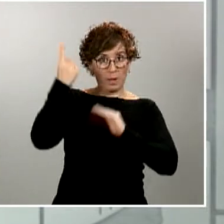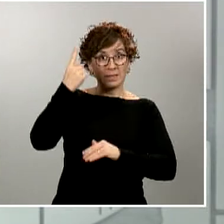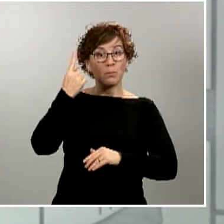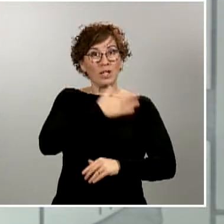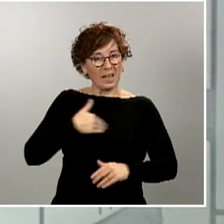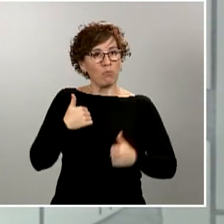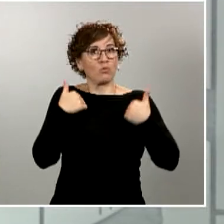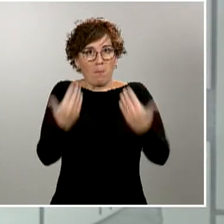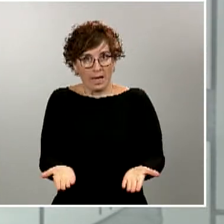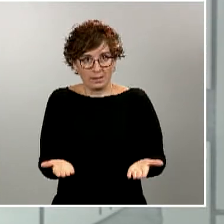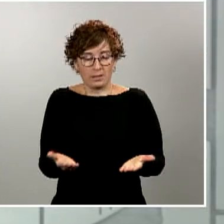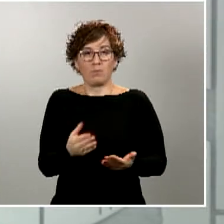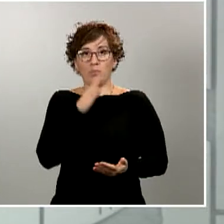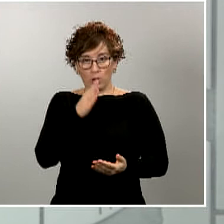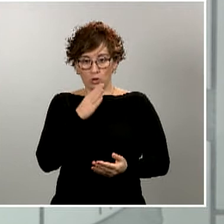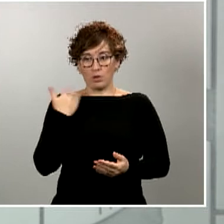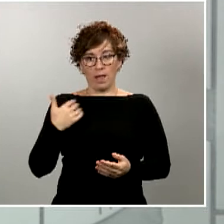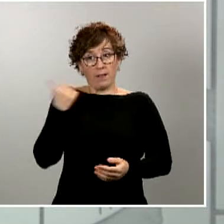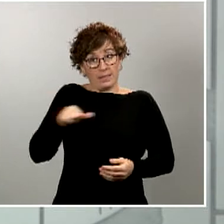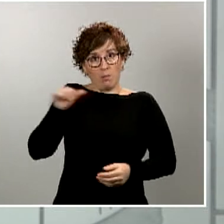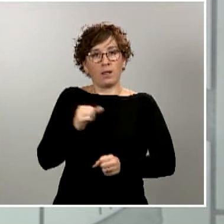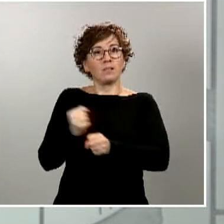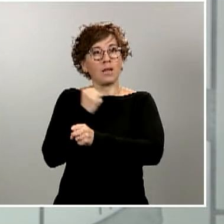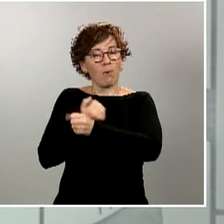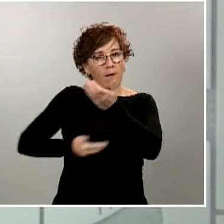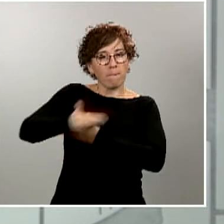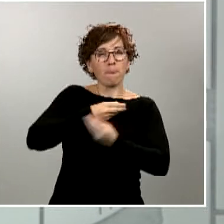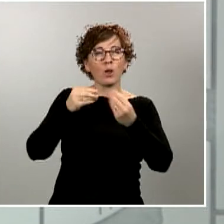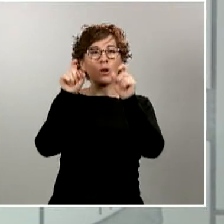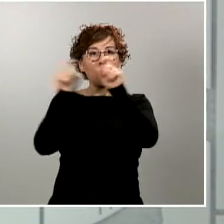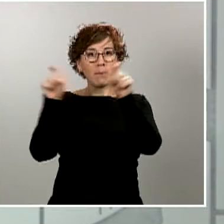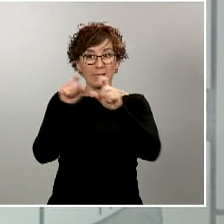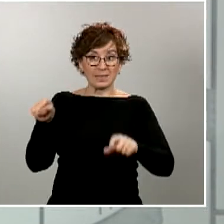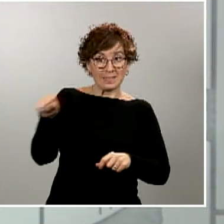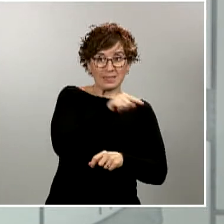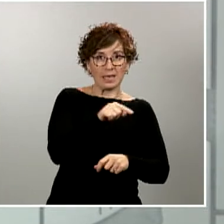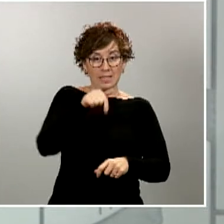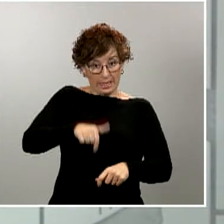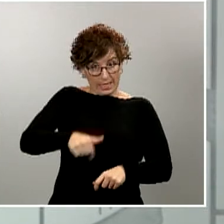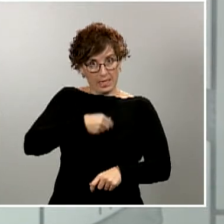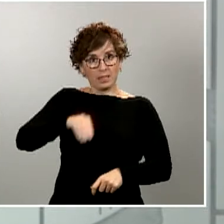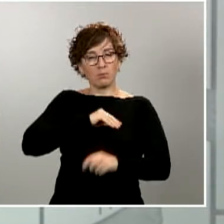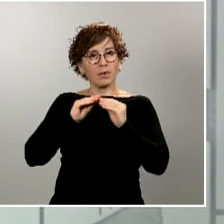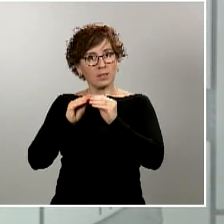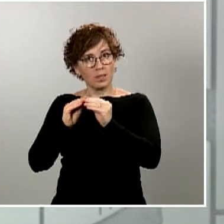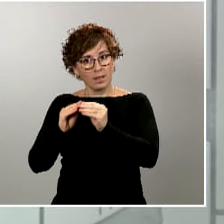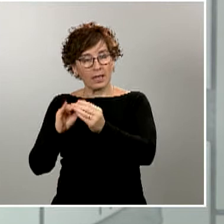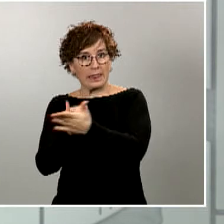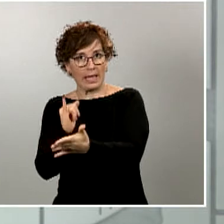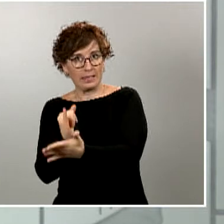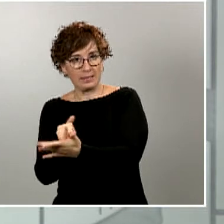ya hace varias semanas con empresas que están produciendo en España este tipo de test y con empresas también que producen